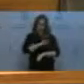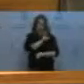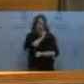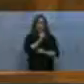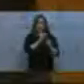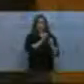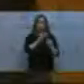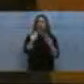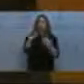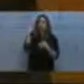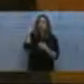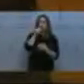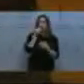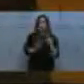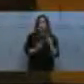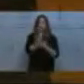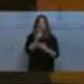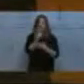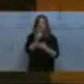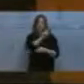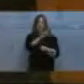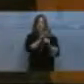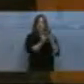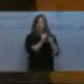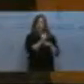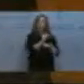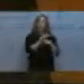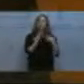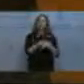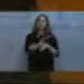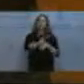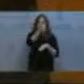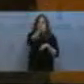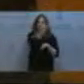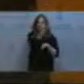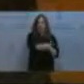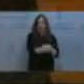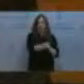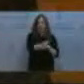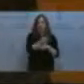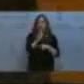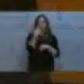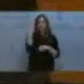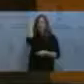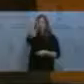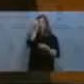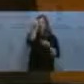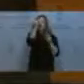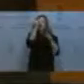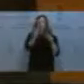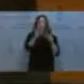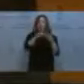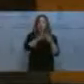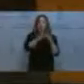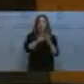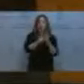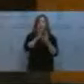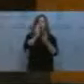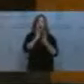Gracias, presidente. Buenos días. La pregunta que le hacemos, consejero, es si piensa que con el Plan Estratégico de Residuos